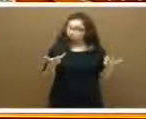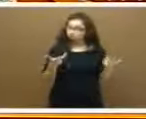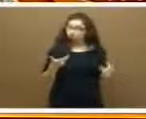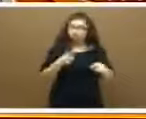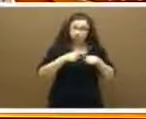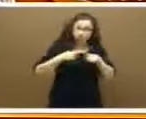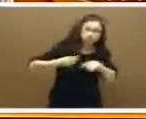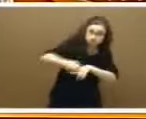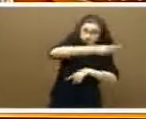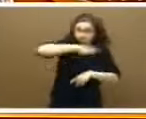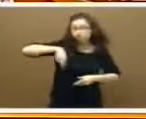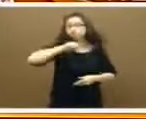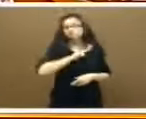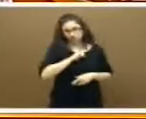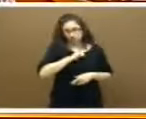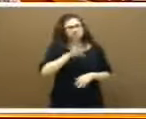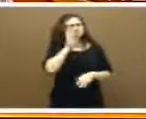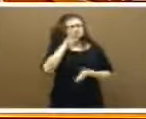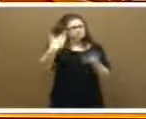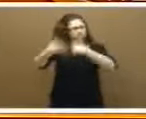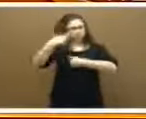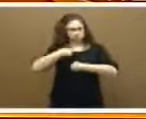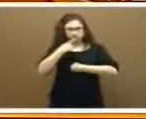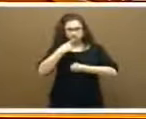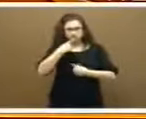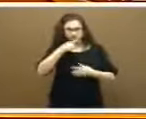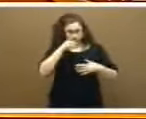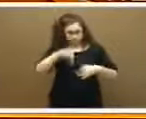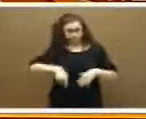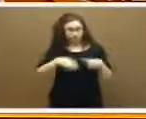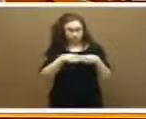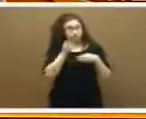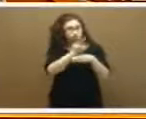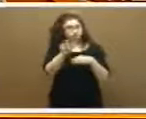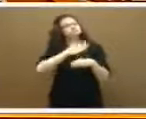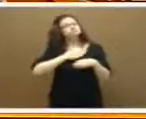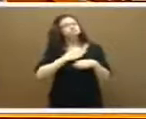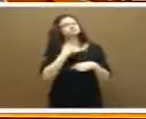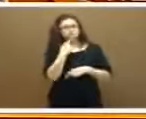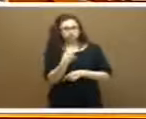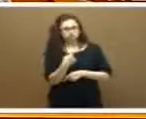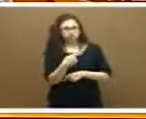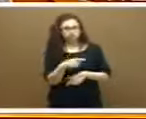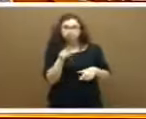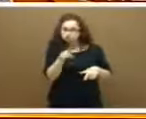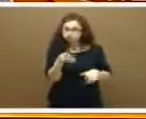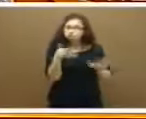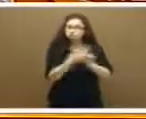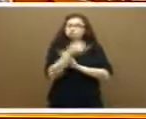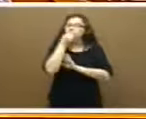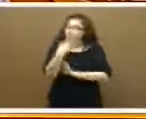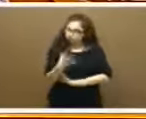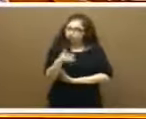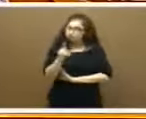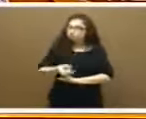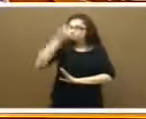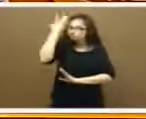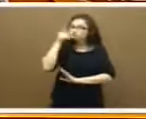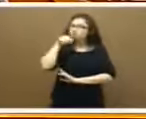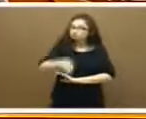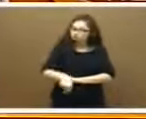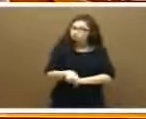de todos, lo hemos dicho antes y lo decimos ahora desde mi grupo Partido Popular Extremadura Unida, y está bien que esta iniciativa se haya